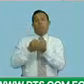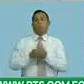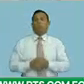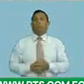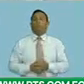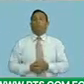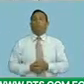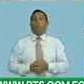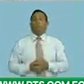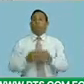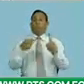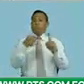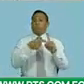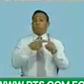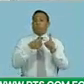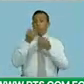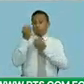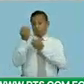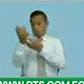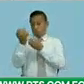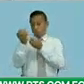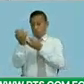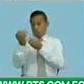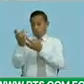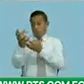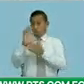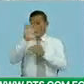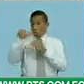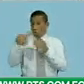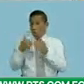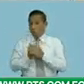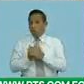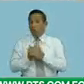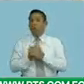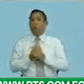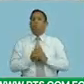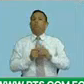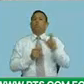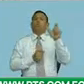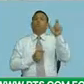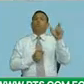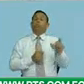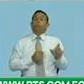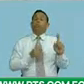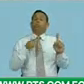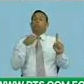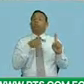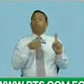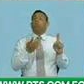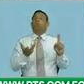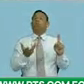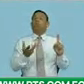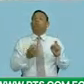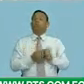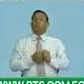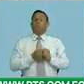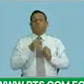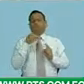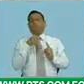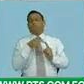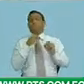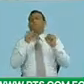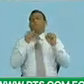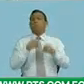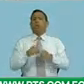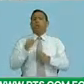indicado hoy día en el testimonio y todo lo que tenga que ver con el testimonio, la única persona que creería yo debe o puede dar una declaración sería